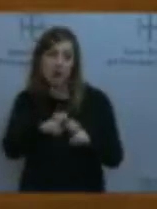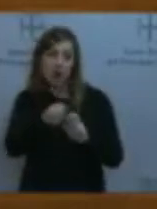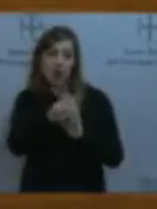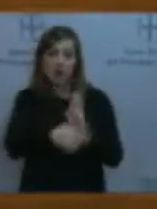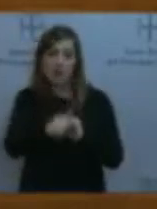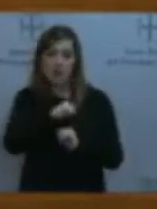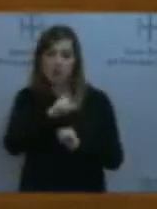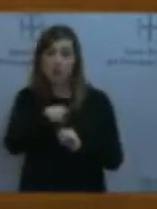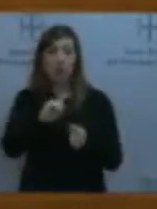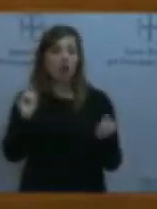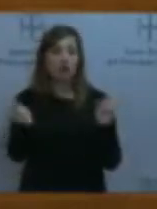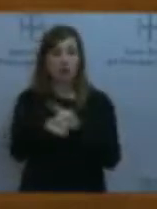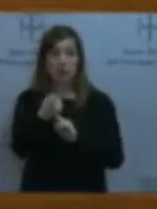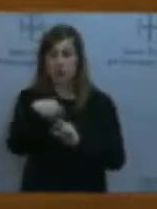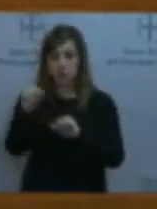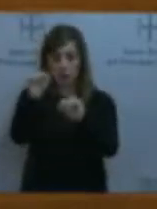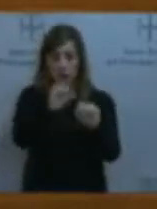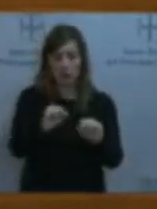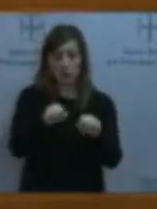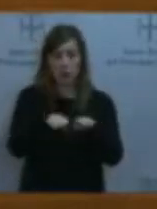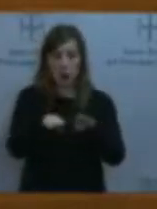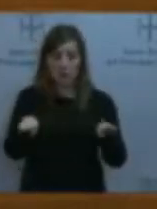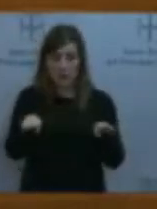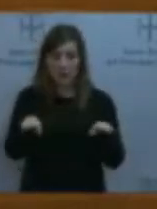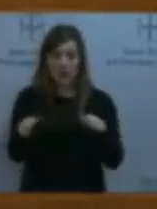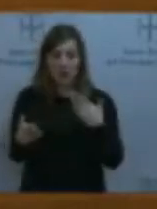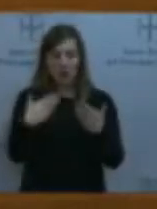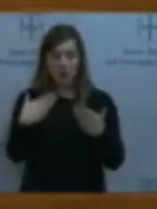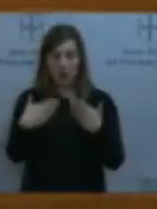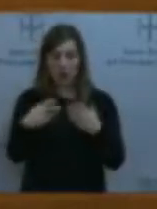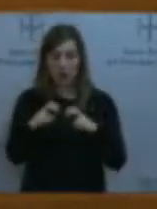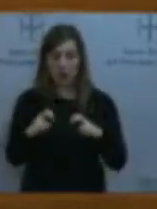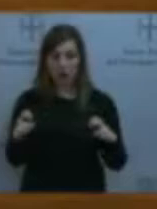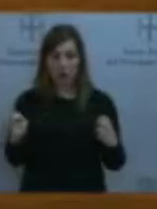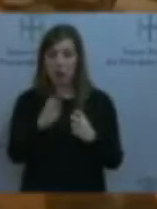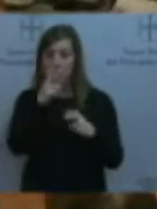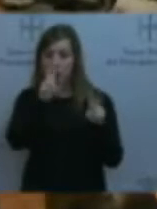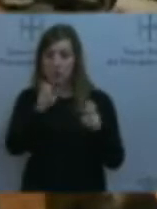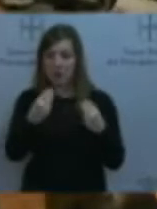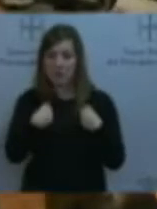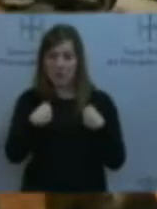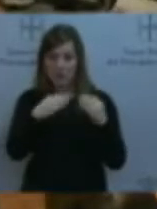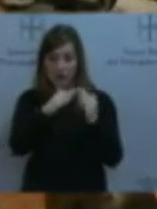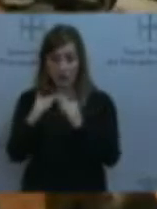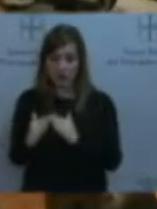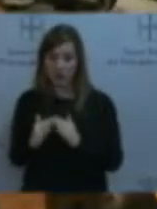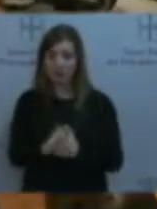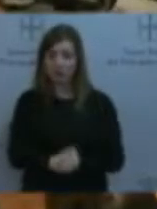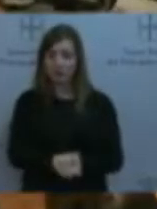lo contrario de lo que nosotros defendimos en la mesa de negociación. En materia de vivienda,